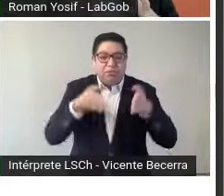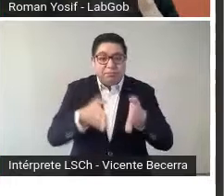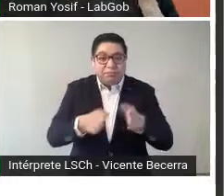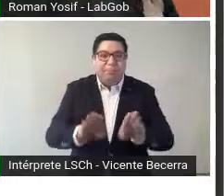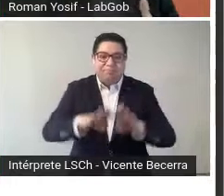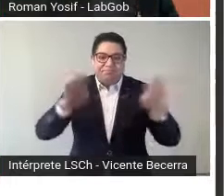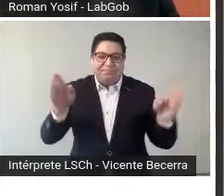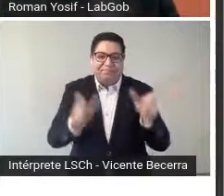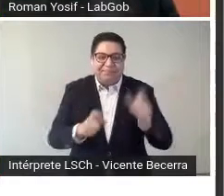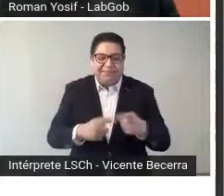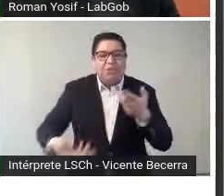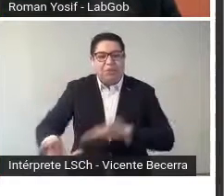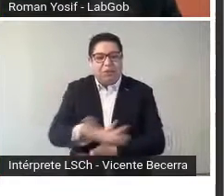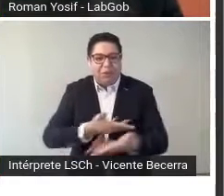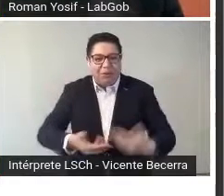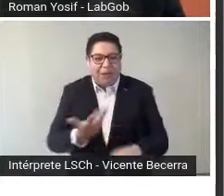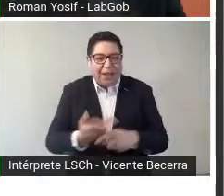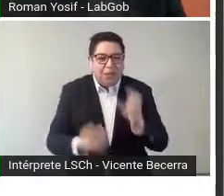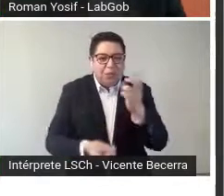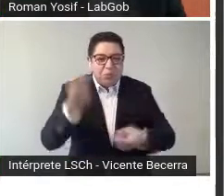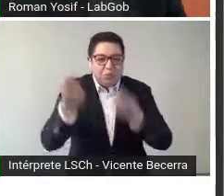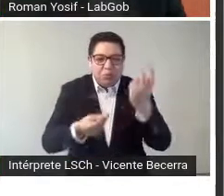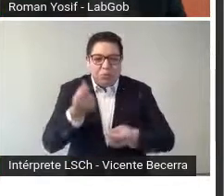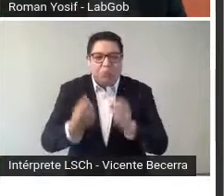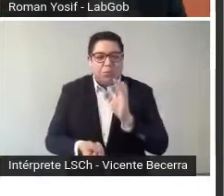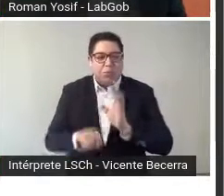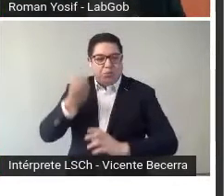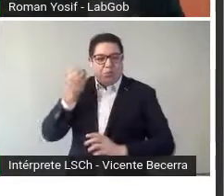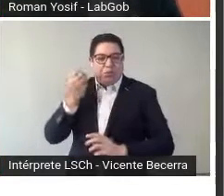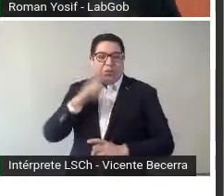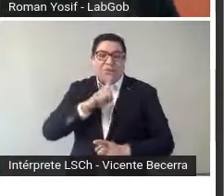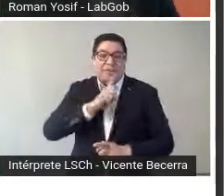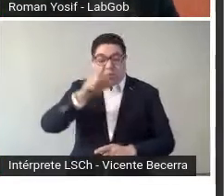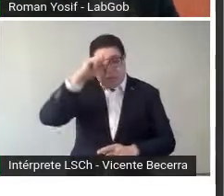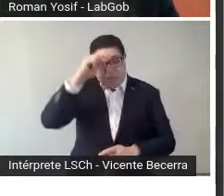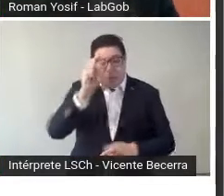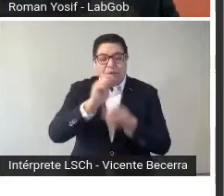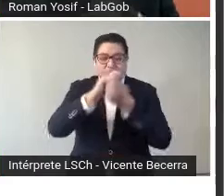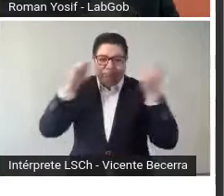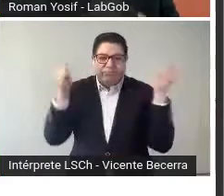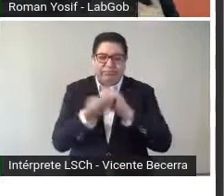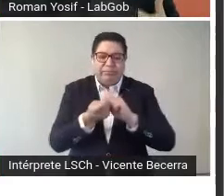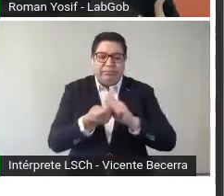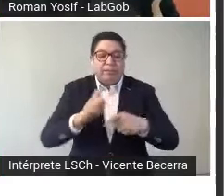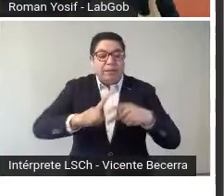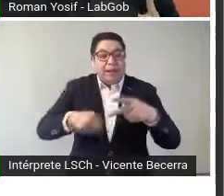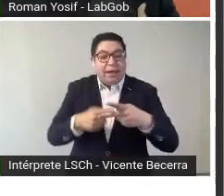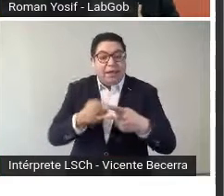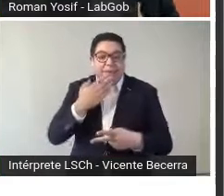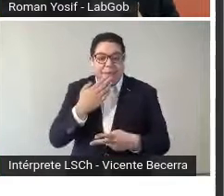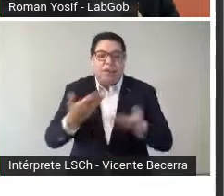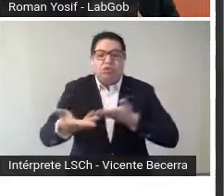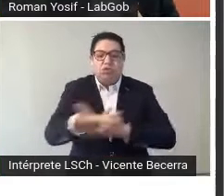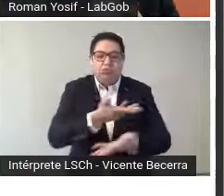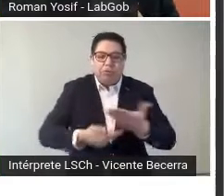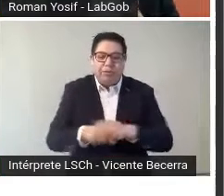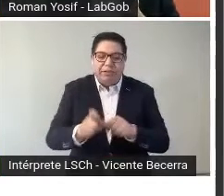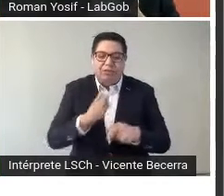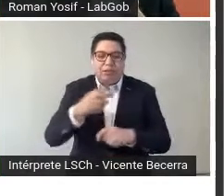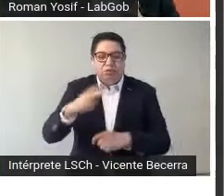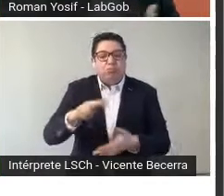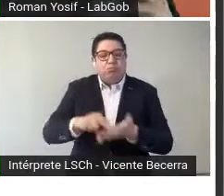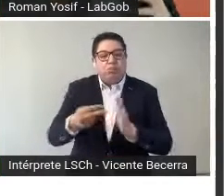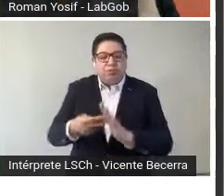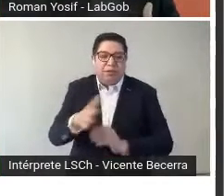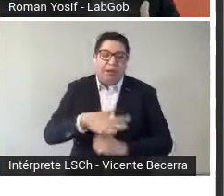para compartir nuevas prácticas, para compartir nuevos paradigmas y sobre todo para poder colaborar en la resolución de problemas